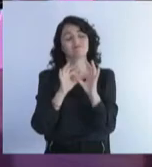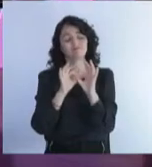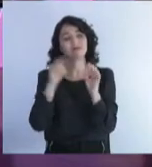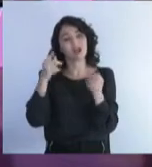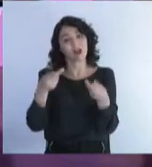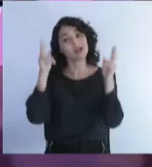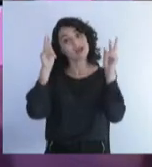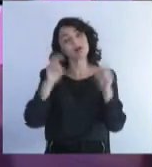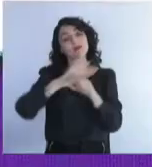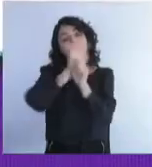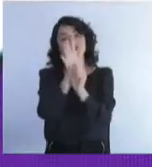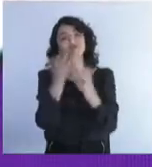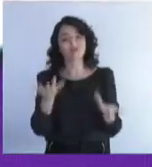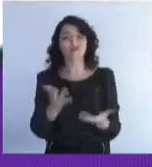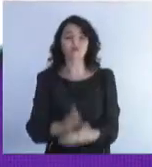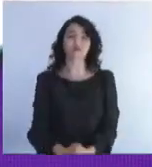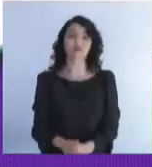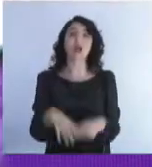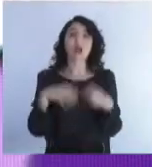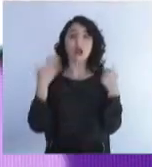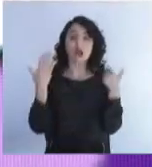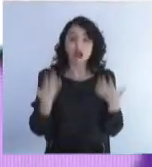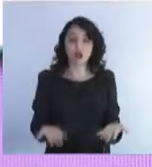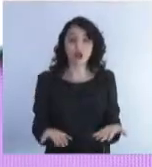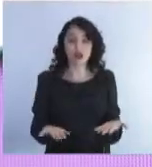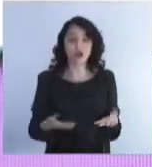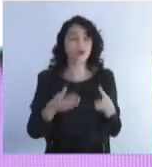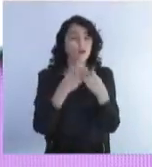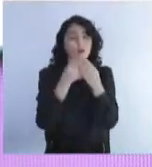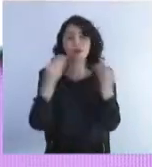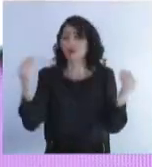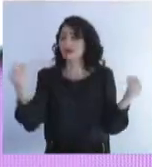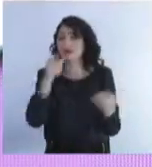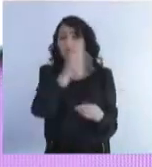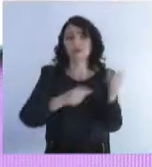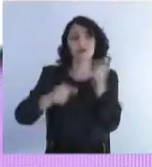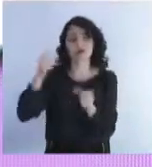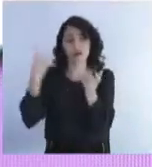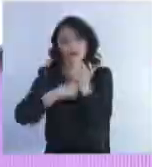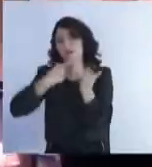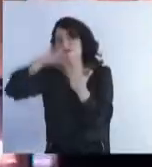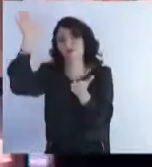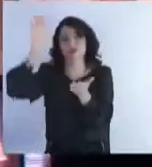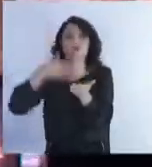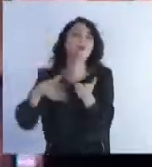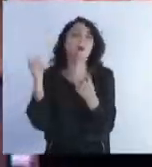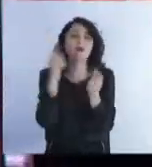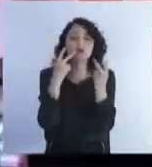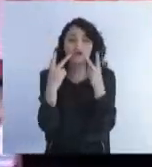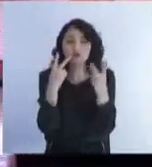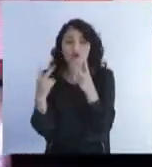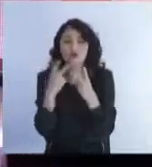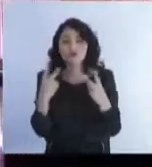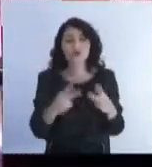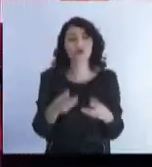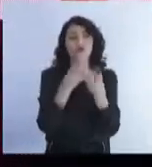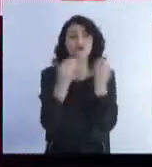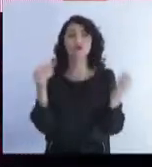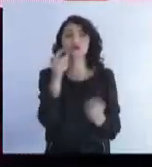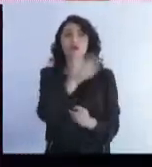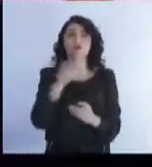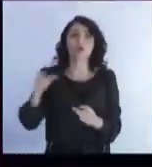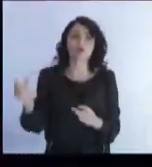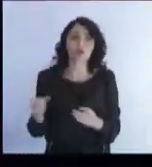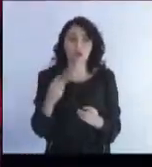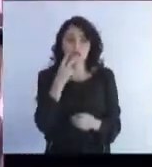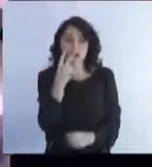pandemia. En estos momentos hay miles de conectados siguiendo nuestra transmisión. Nos acompañan muchas personas del mundo académico,